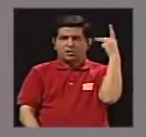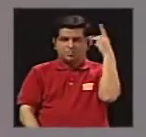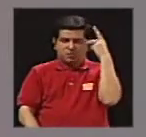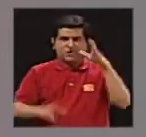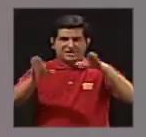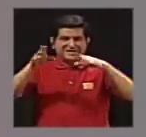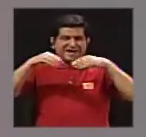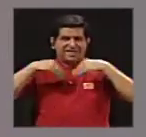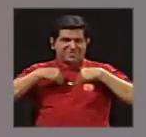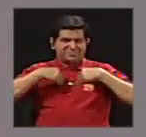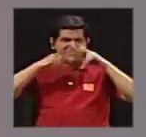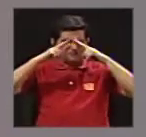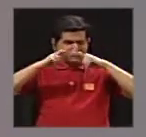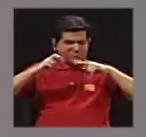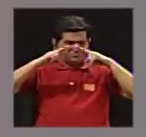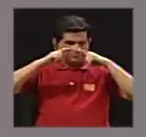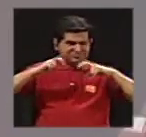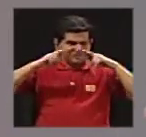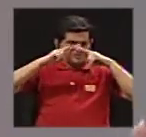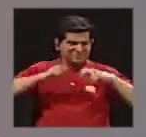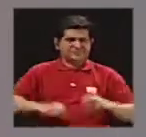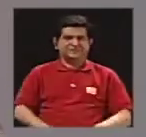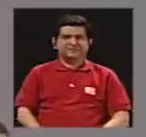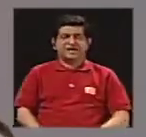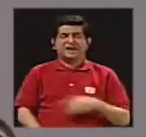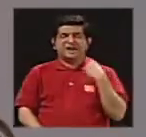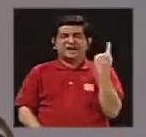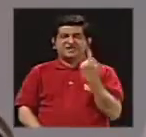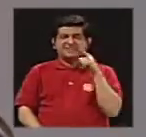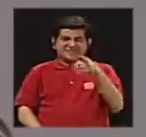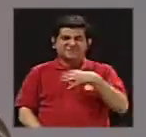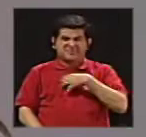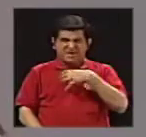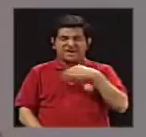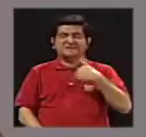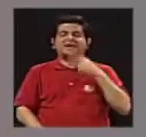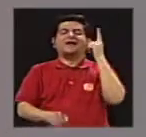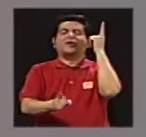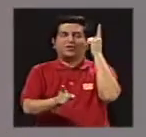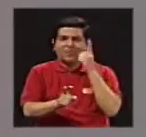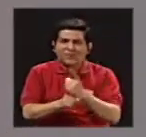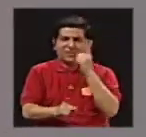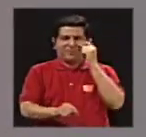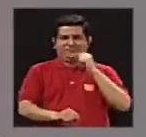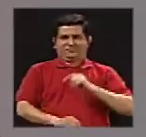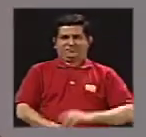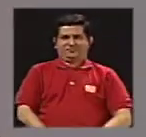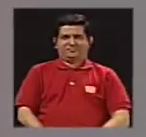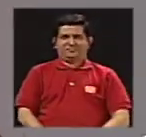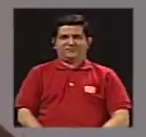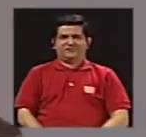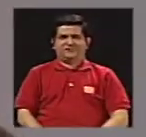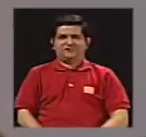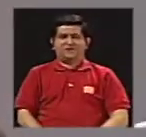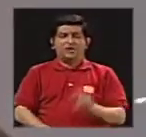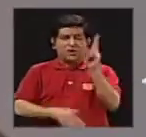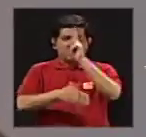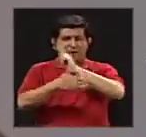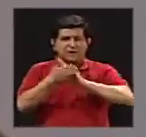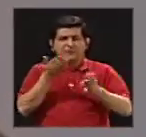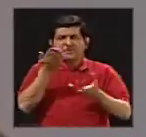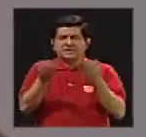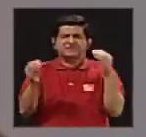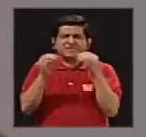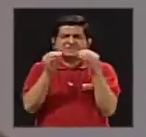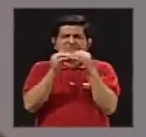admisión revisando las políticas de admisión habido siempre quejas exa se ha ido la universidad se ha ido haciendo